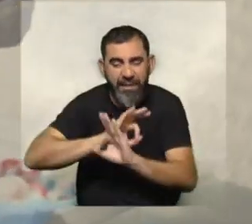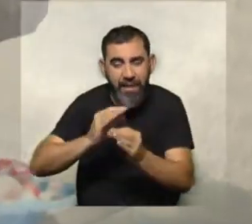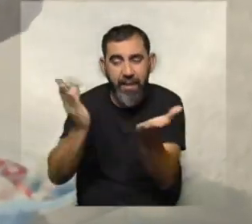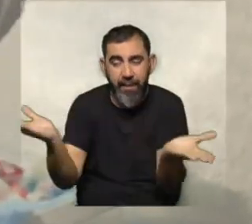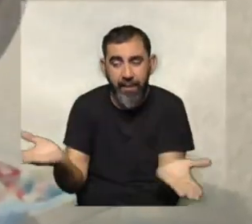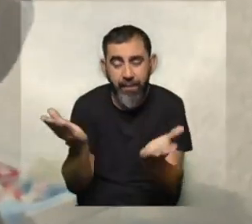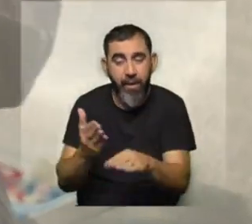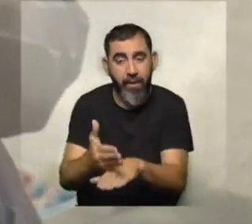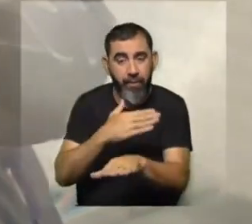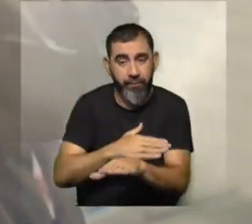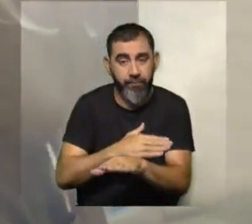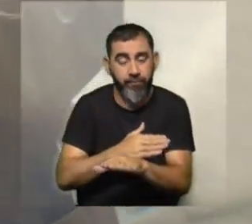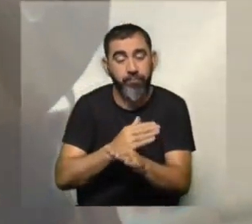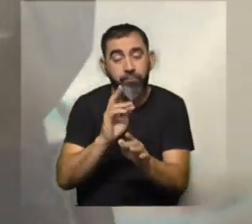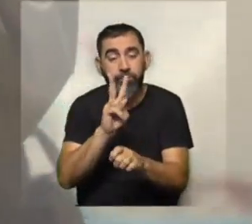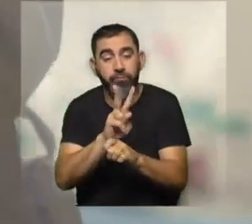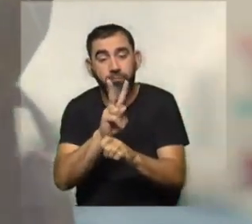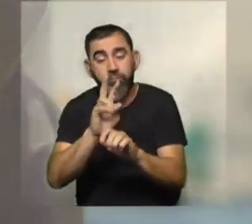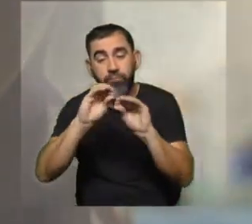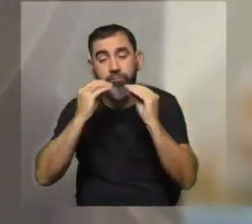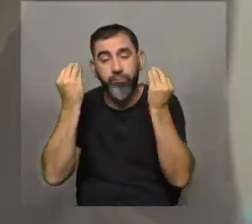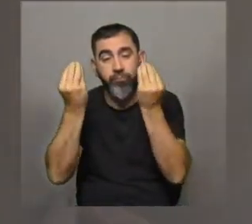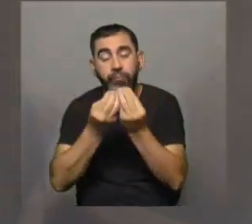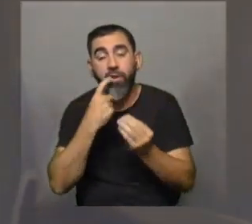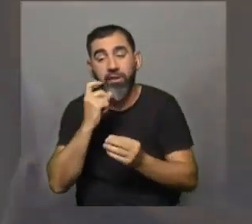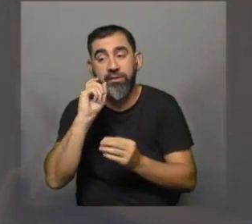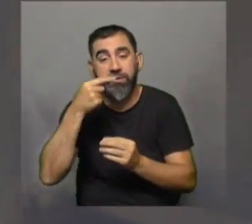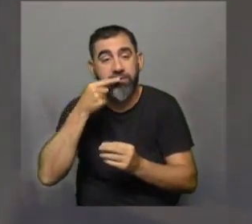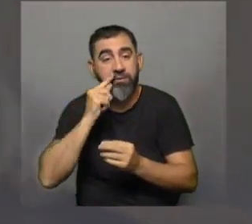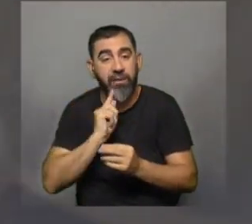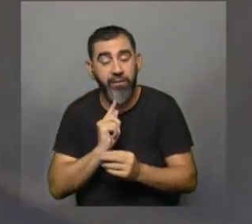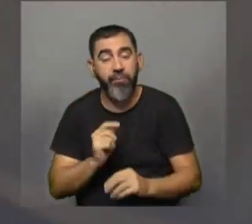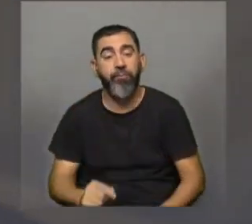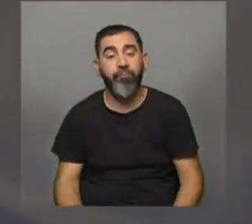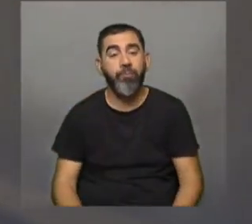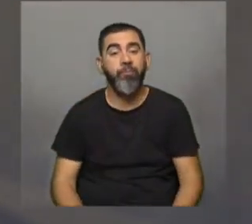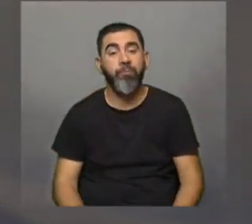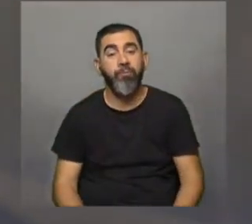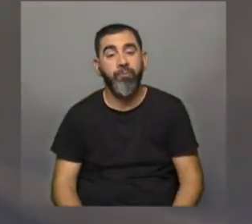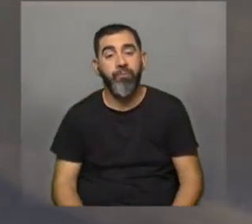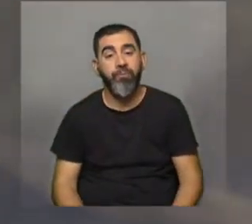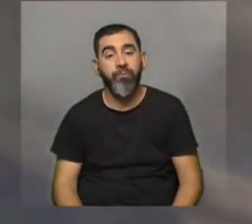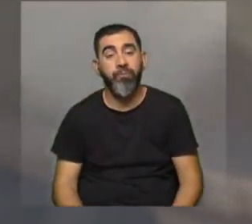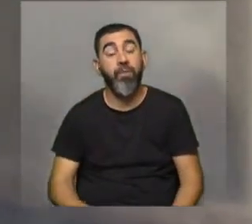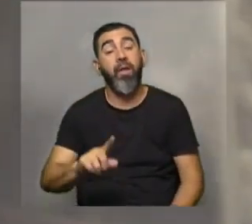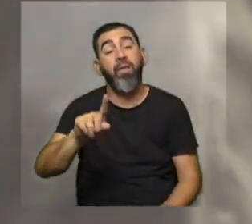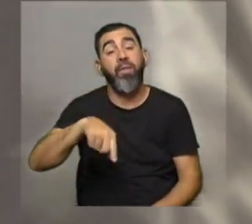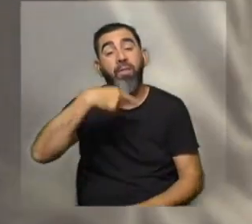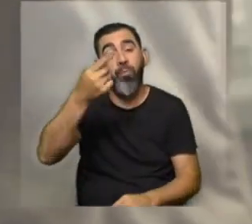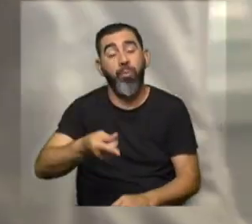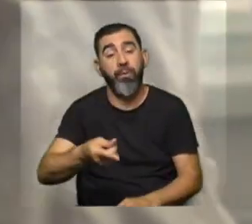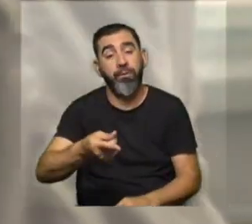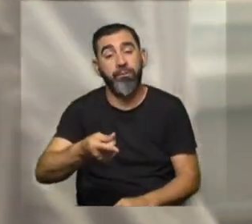estímulo previo. Se mide la cantidad de saliva recolectada en determinada cantidad de minutos y luego se le da